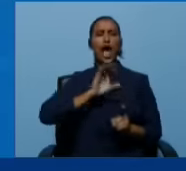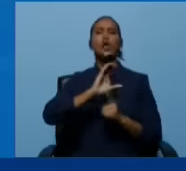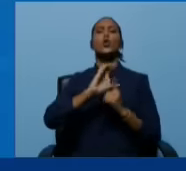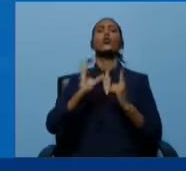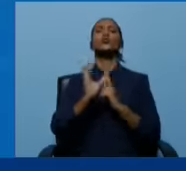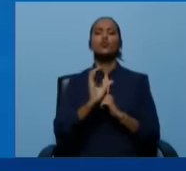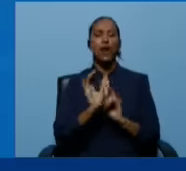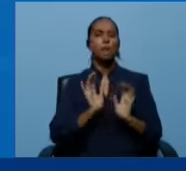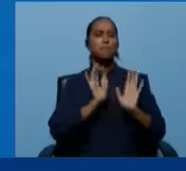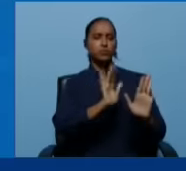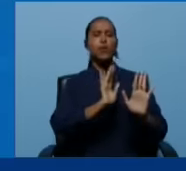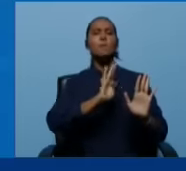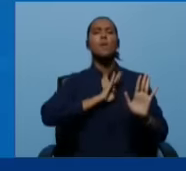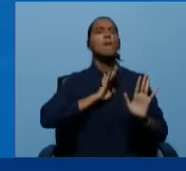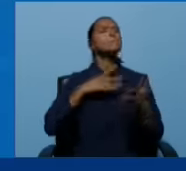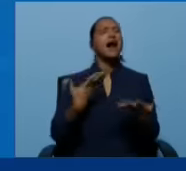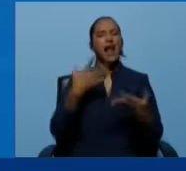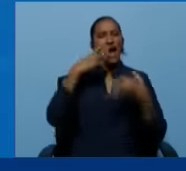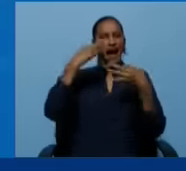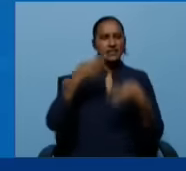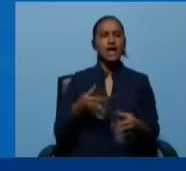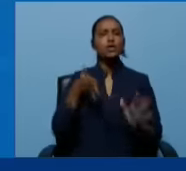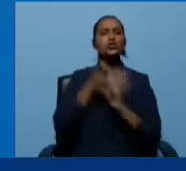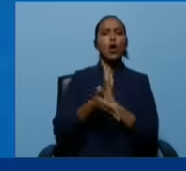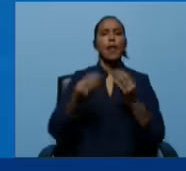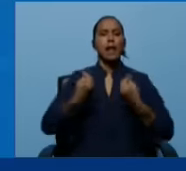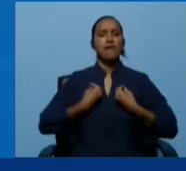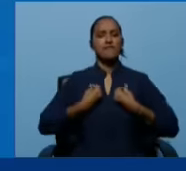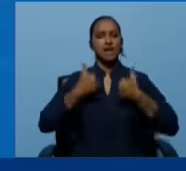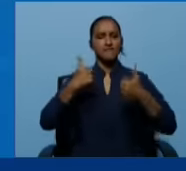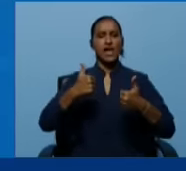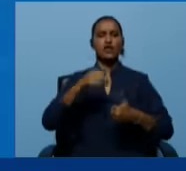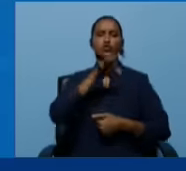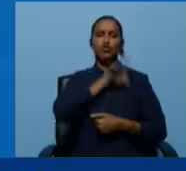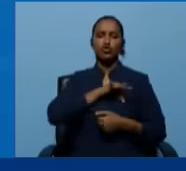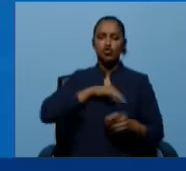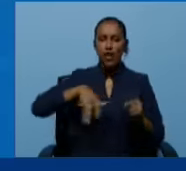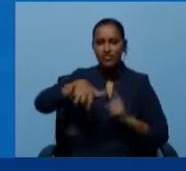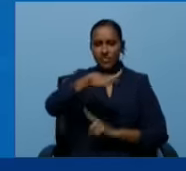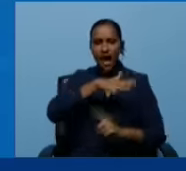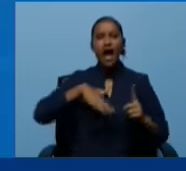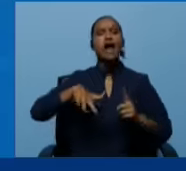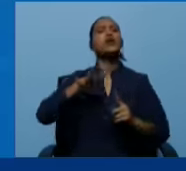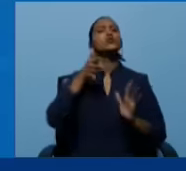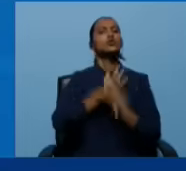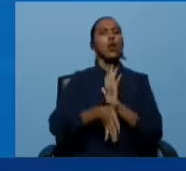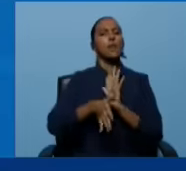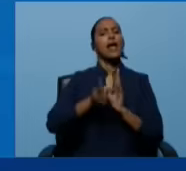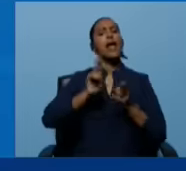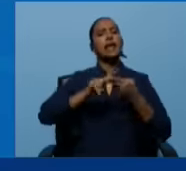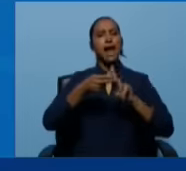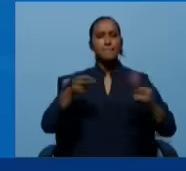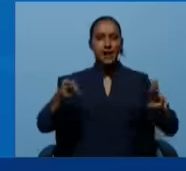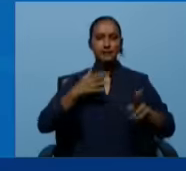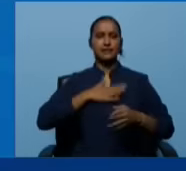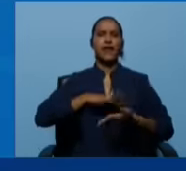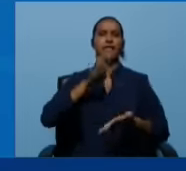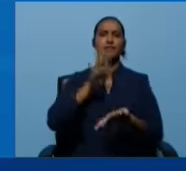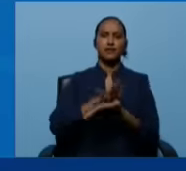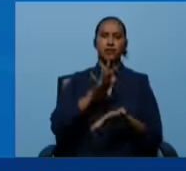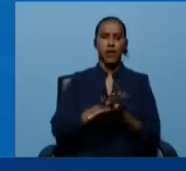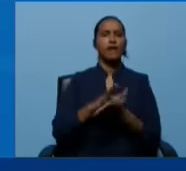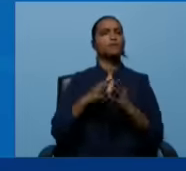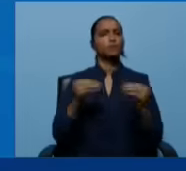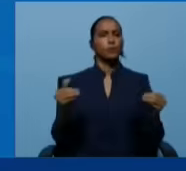esencial para garantizar la convivencia pacífica entre las naciones, la paz y la estabilidad de nuestra